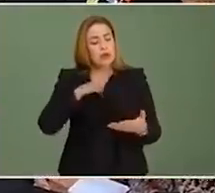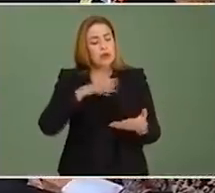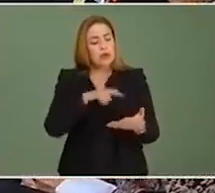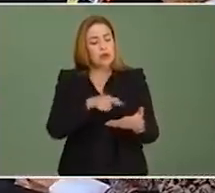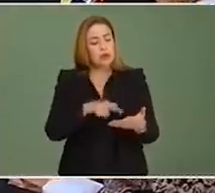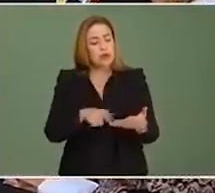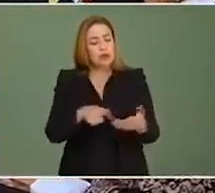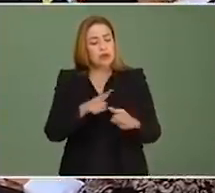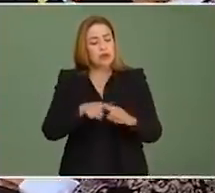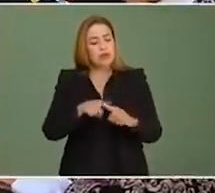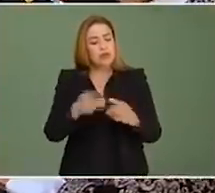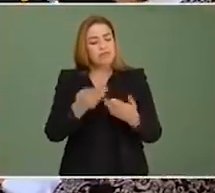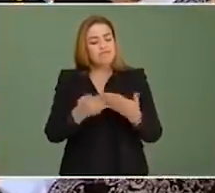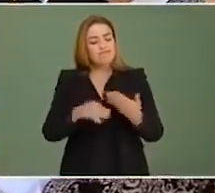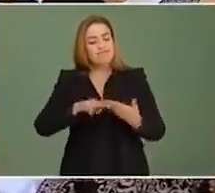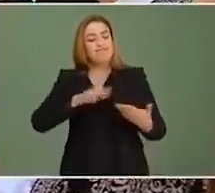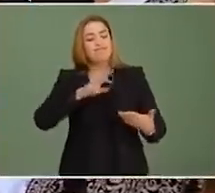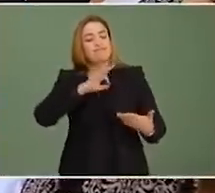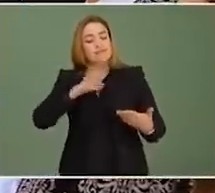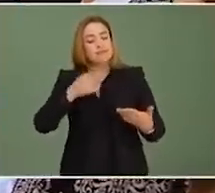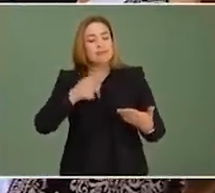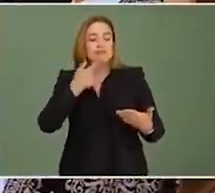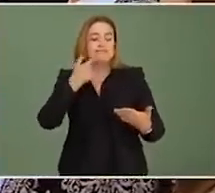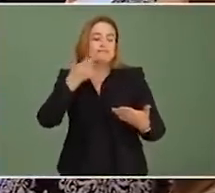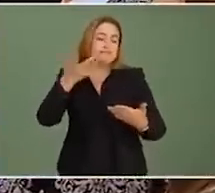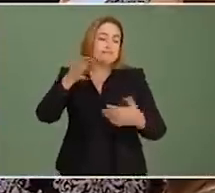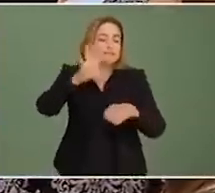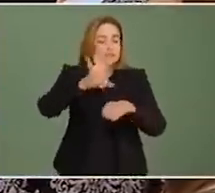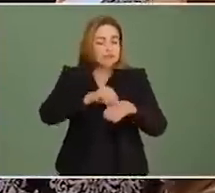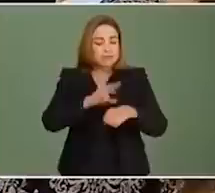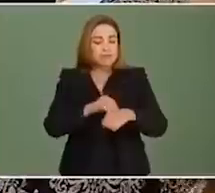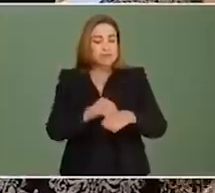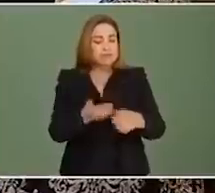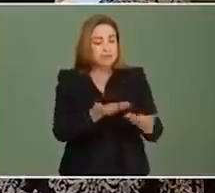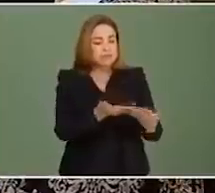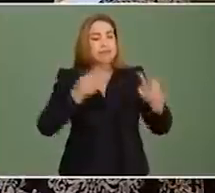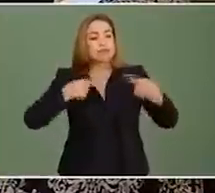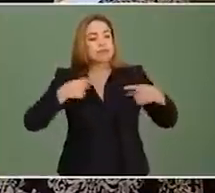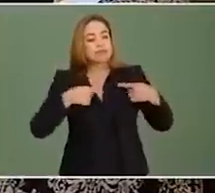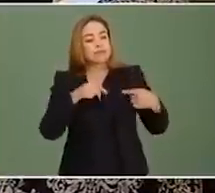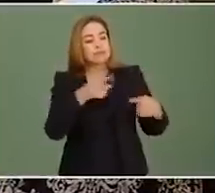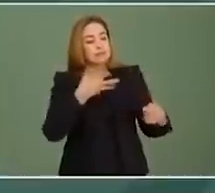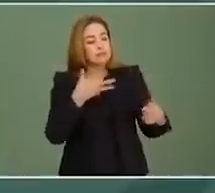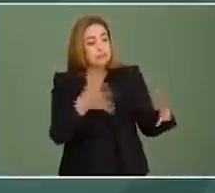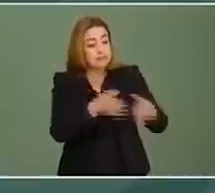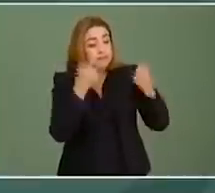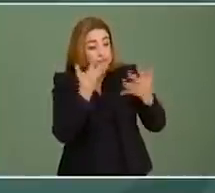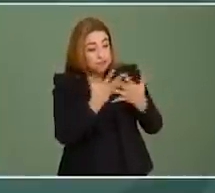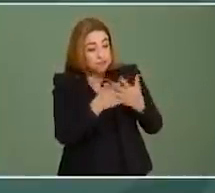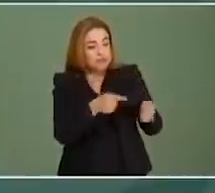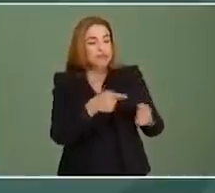dejar en libertad a quienes cometen delitos